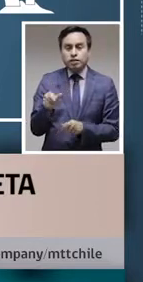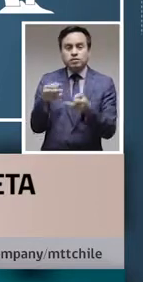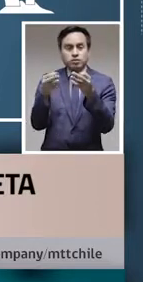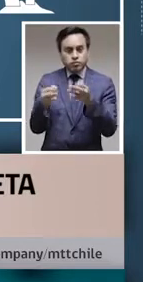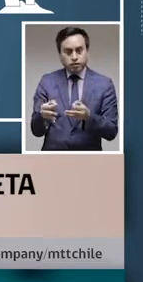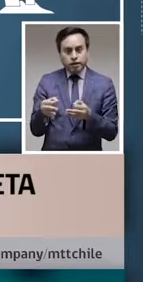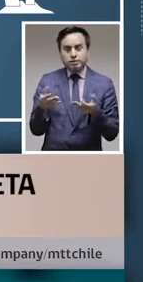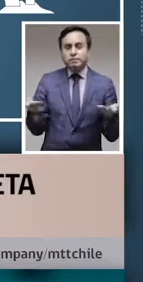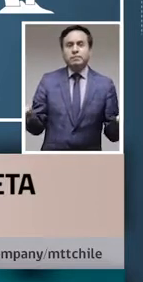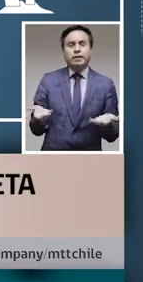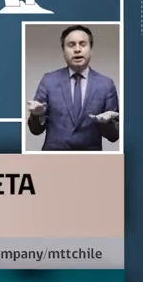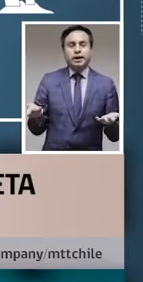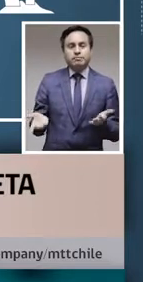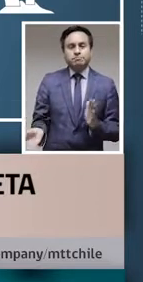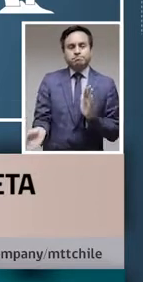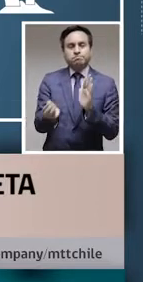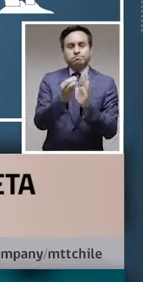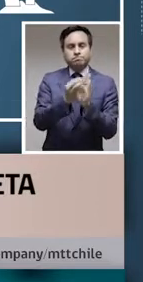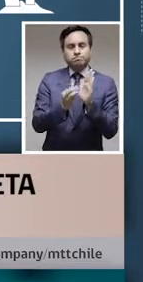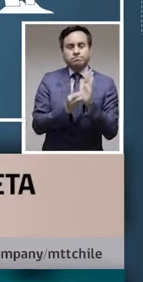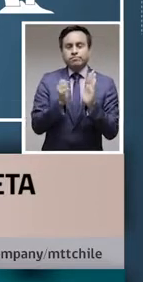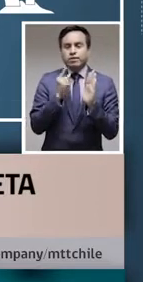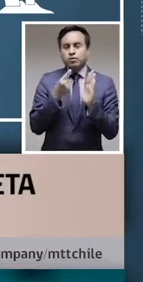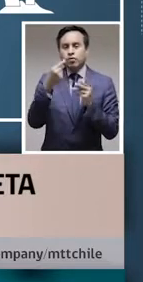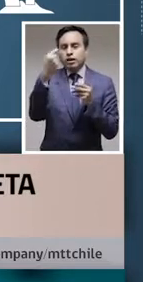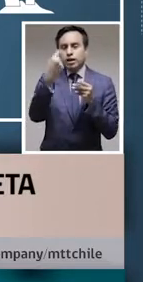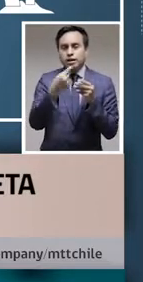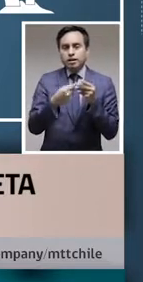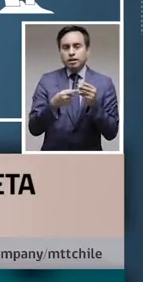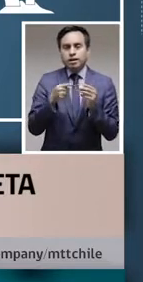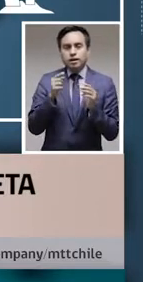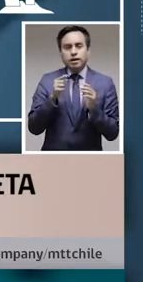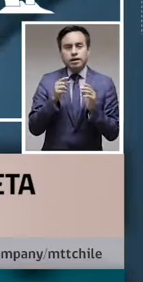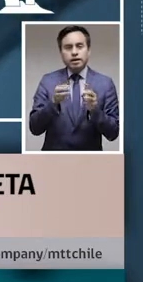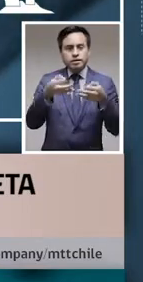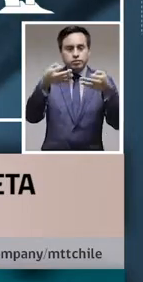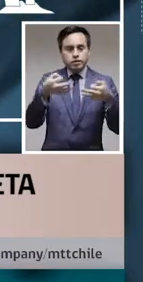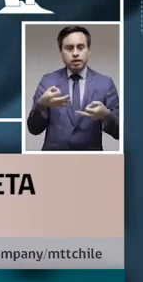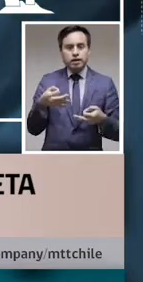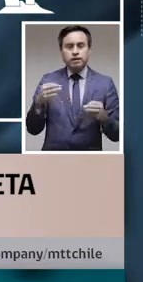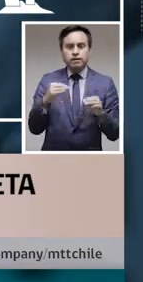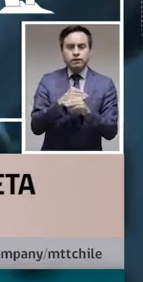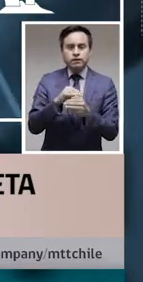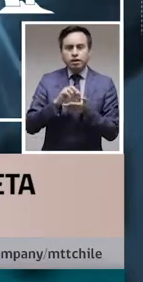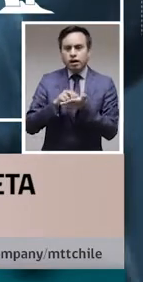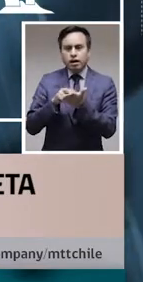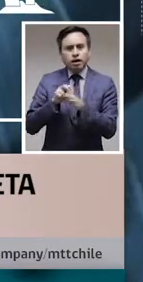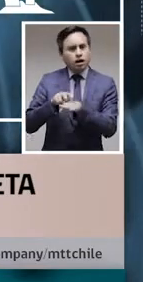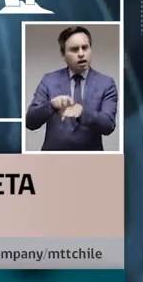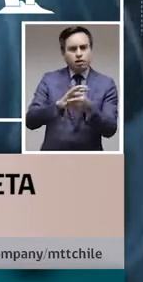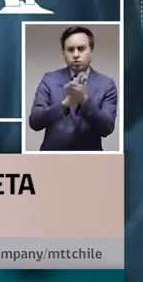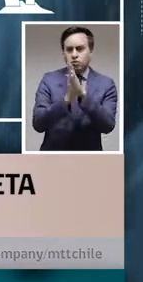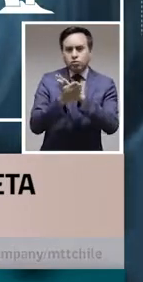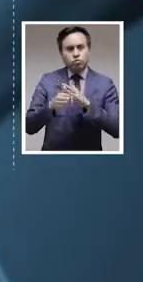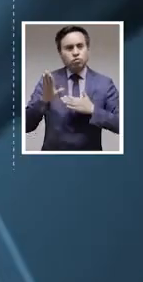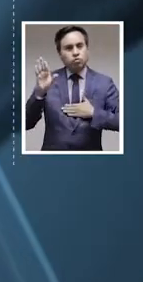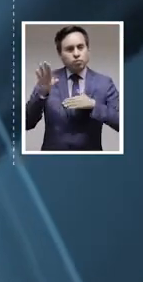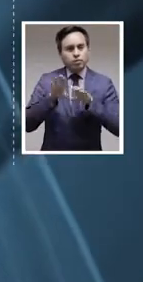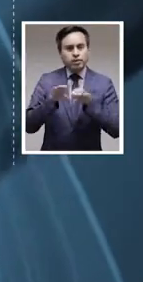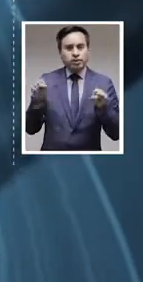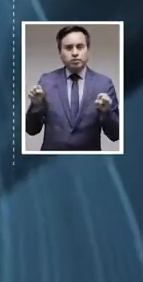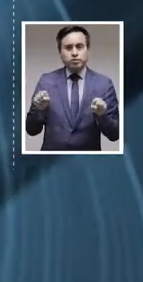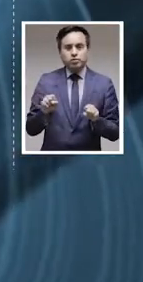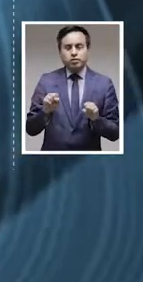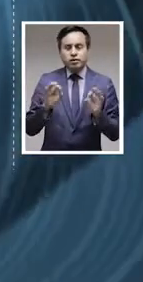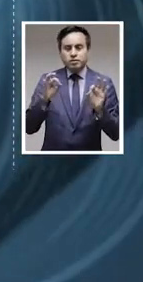para establecer cuáles son los ejes de la seguridad vial, con lo cual todos nos comprometemos.